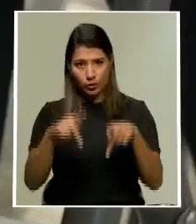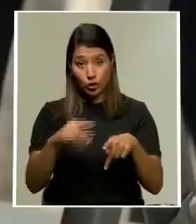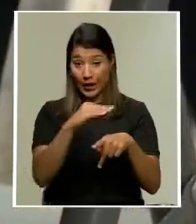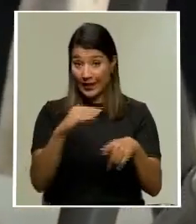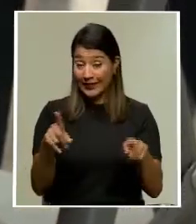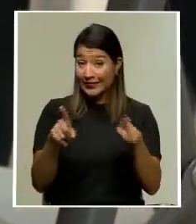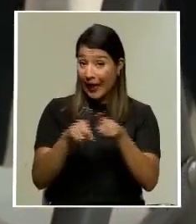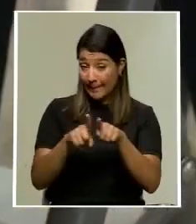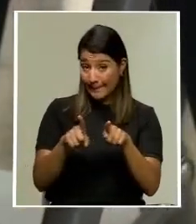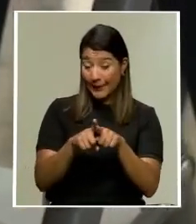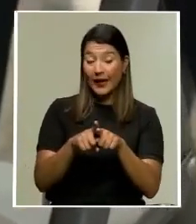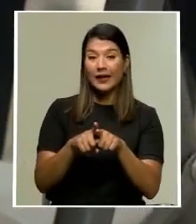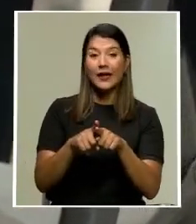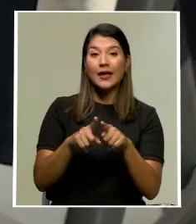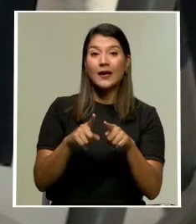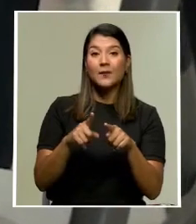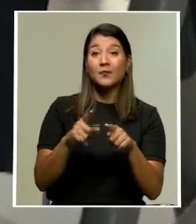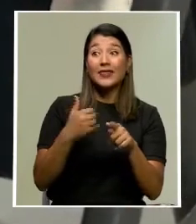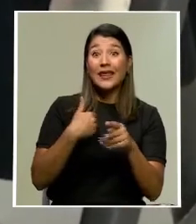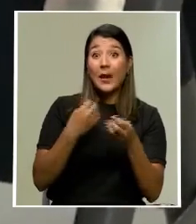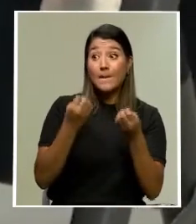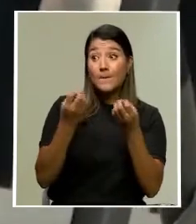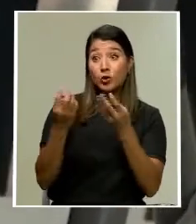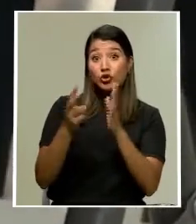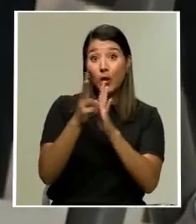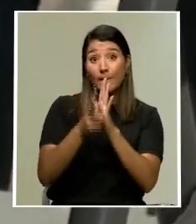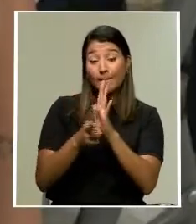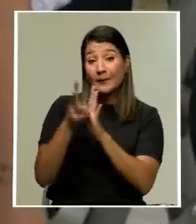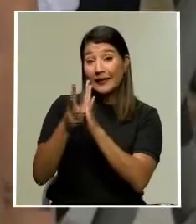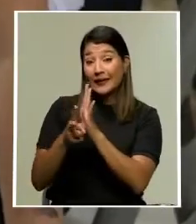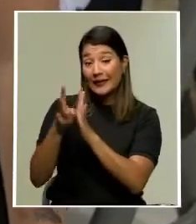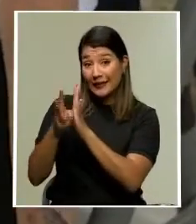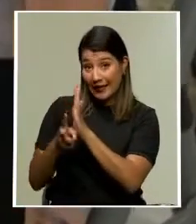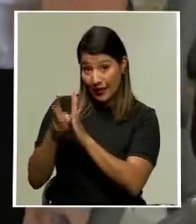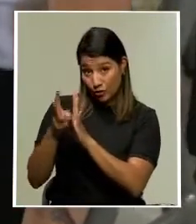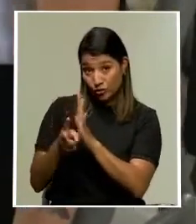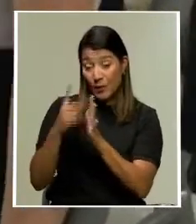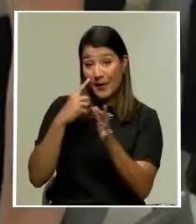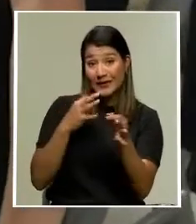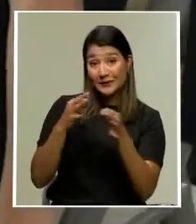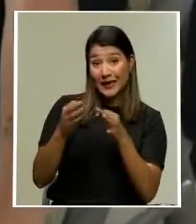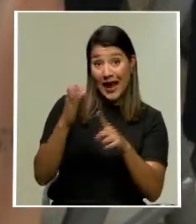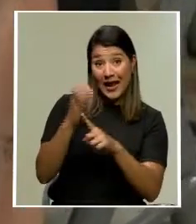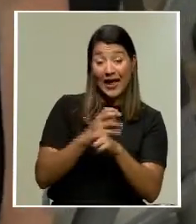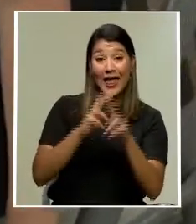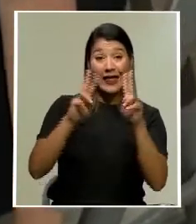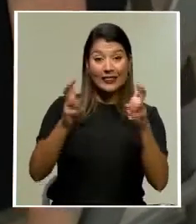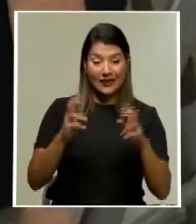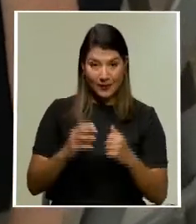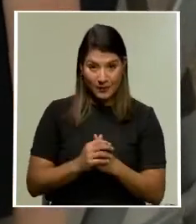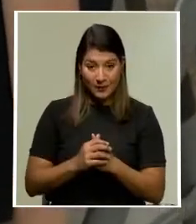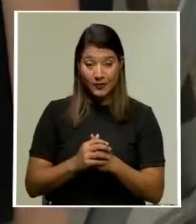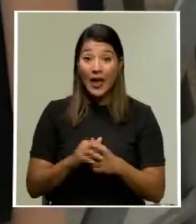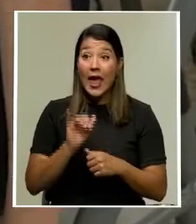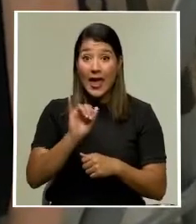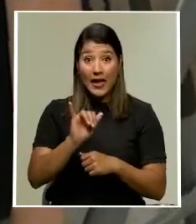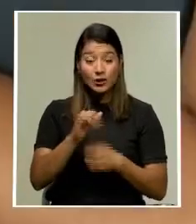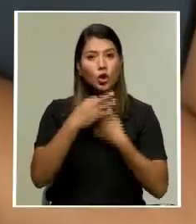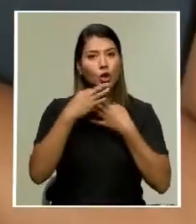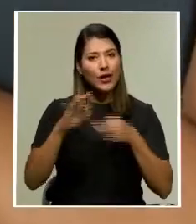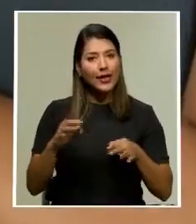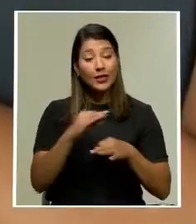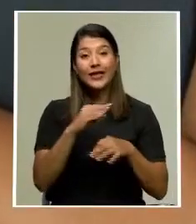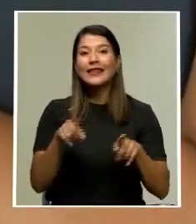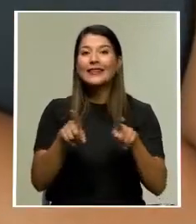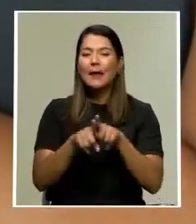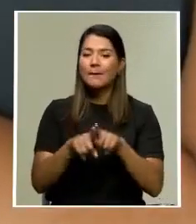se crearon una gran cantidad de videos que acompañan cada uno de los contenidos de los libros. Los recursos además son gratuitos y dispone